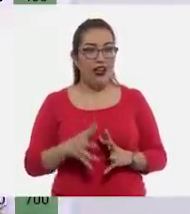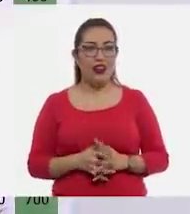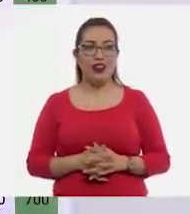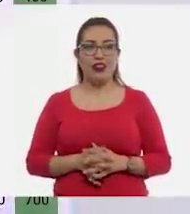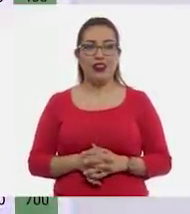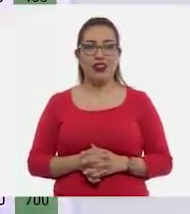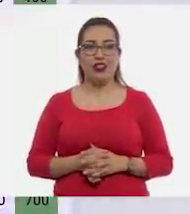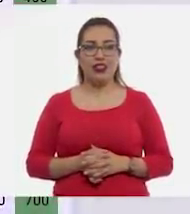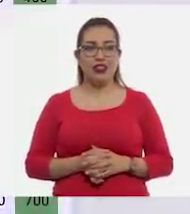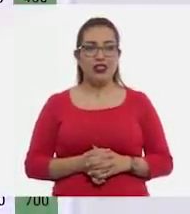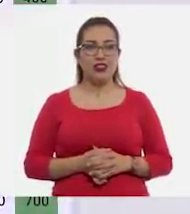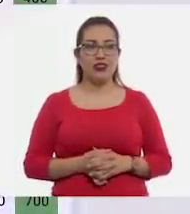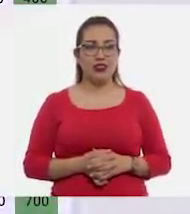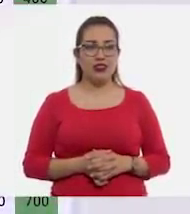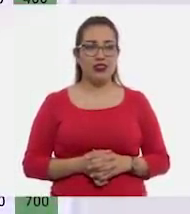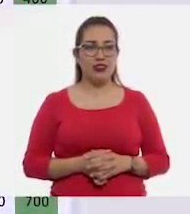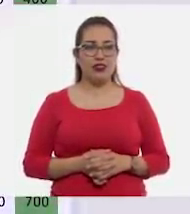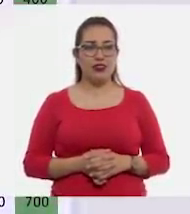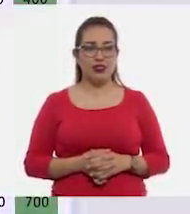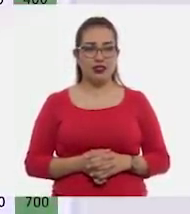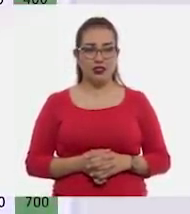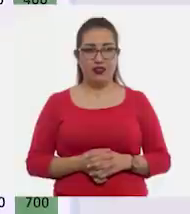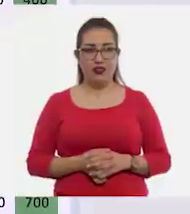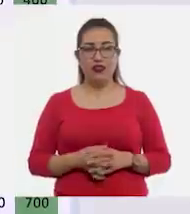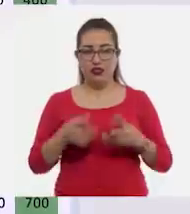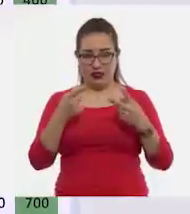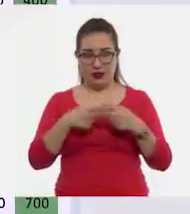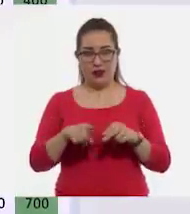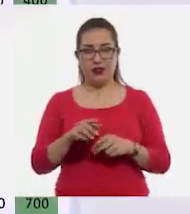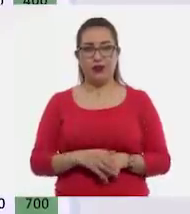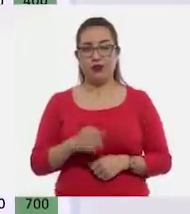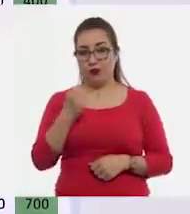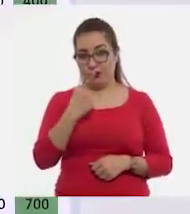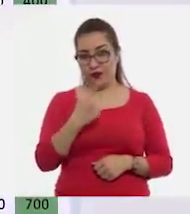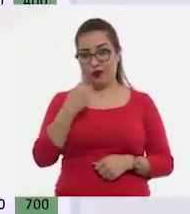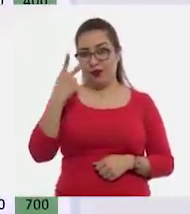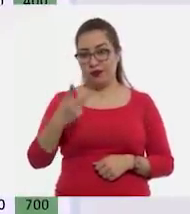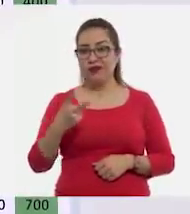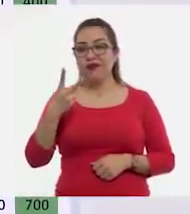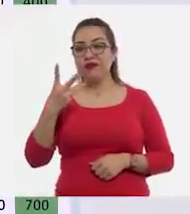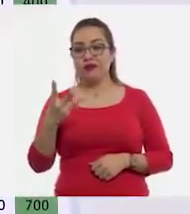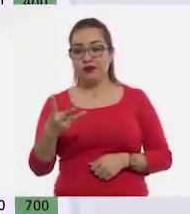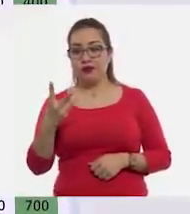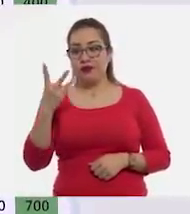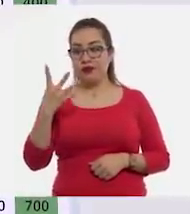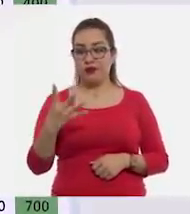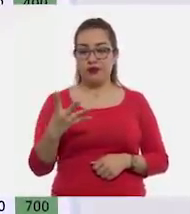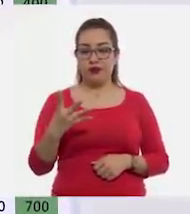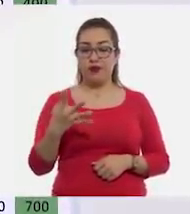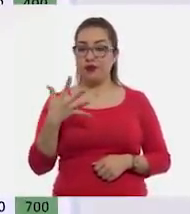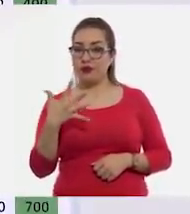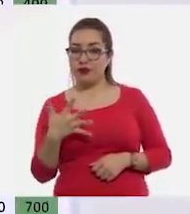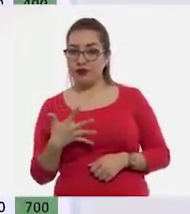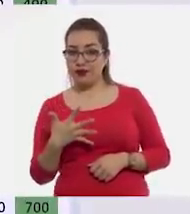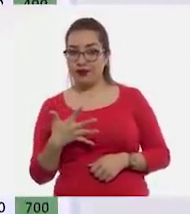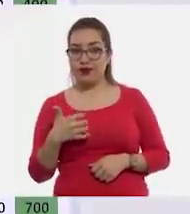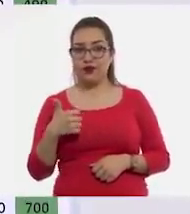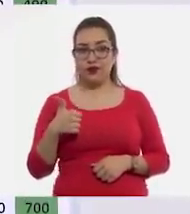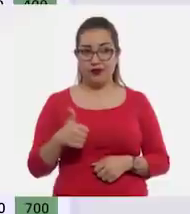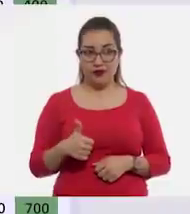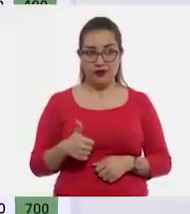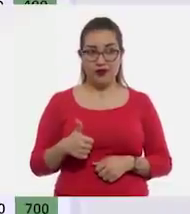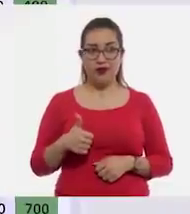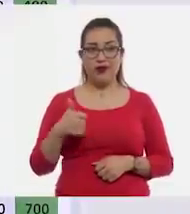tío. Bien. Qué bárbaro. Empiezo. 1, 2, 3, 4,